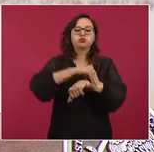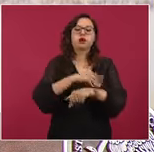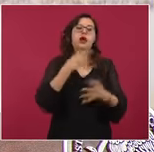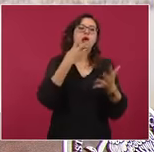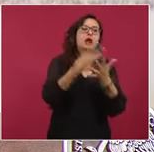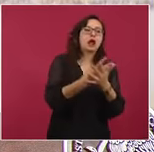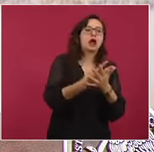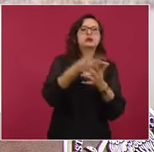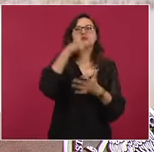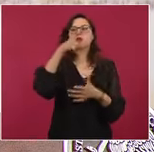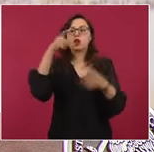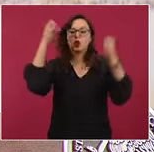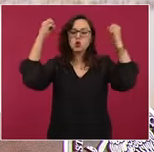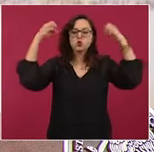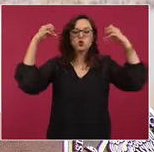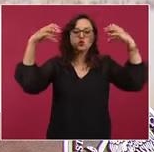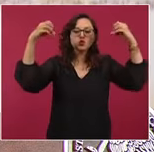la basura,